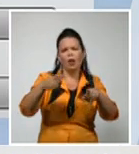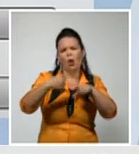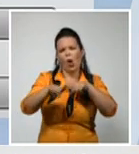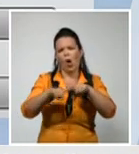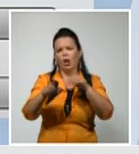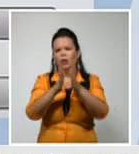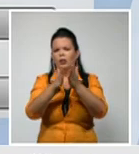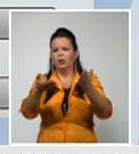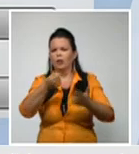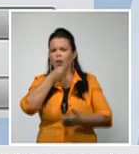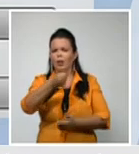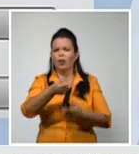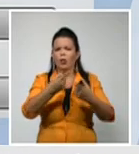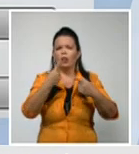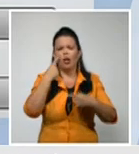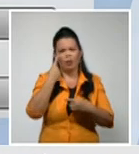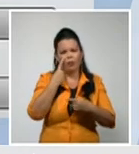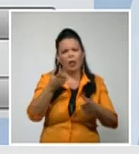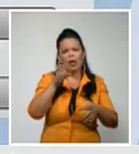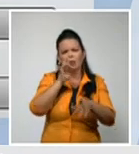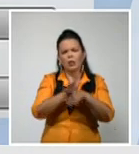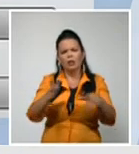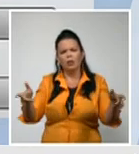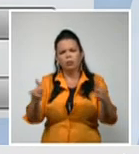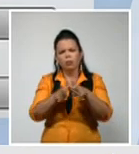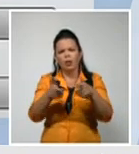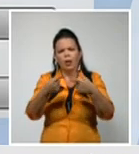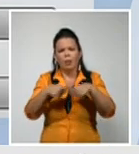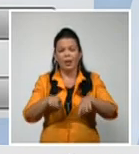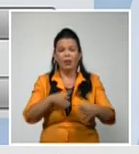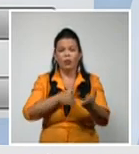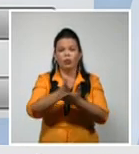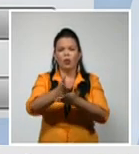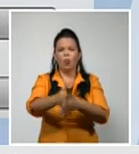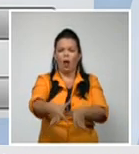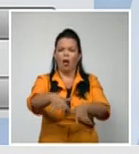pero todavía se mantiene una transmisión elevada.